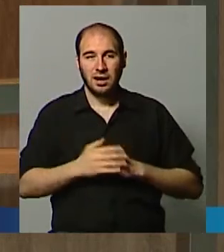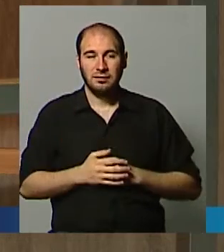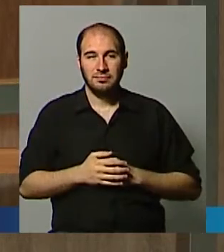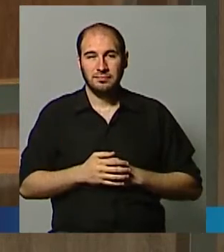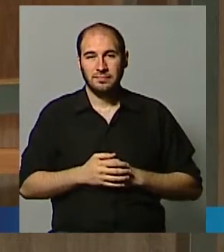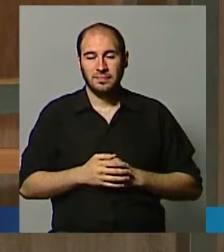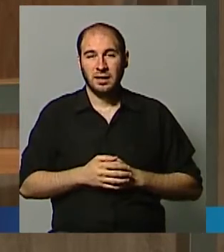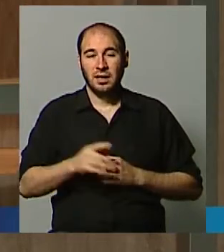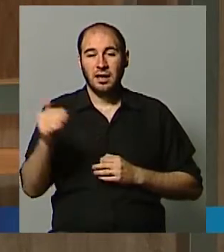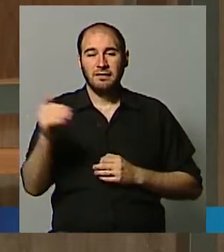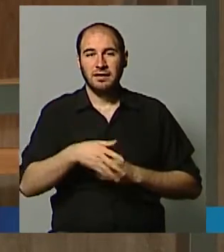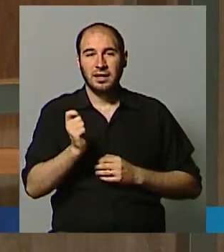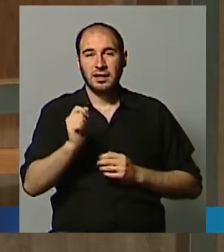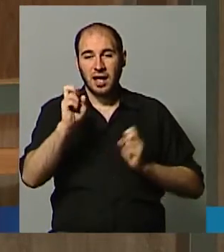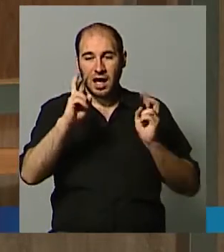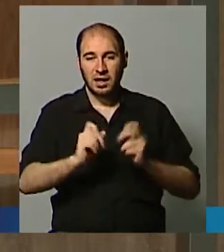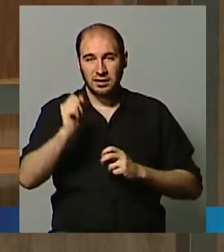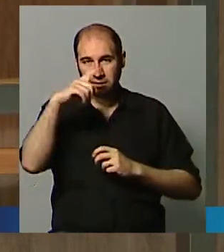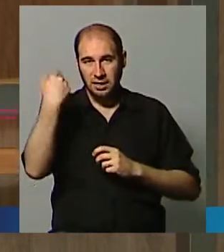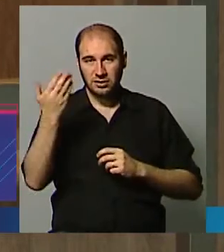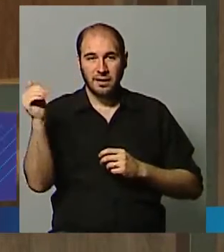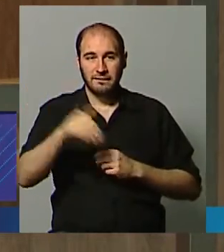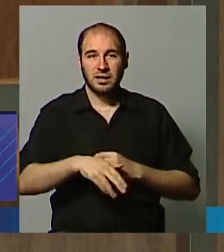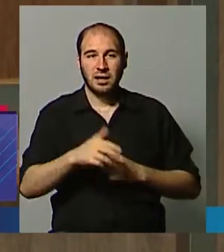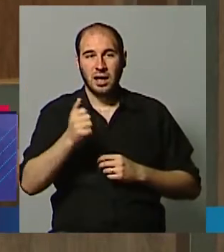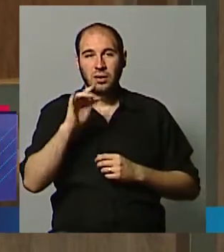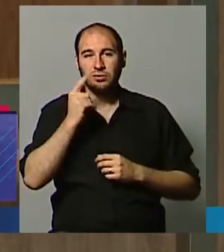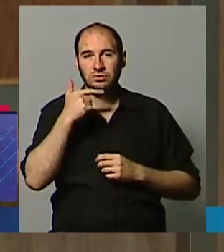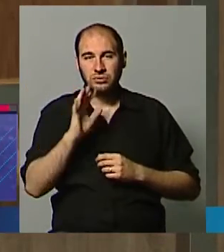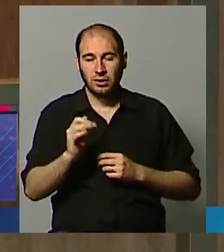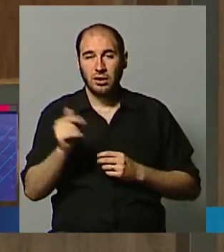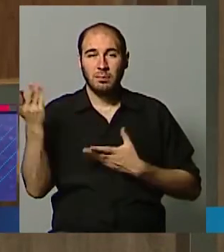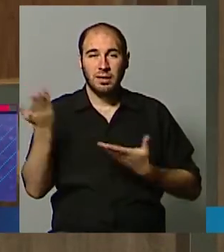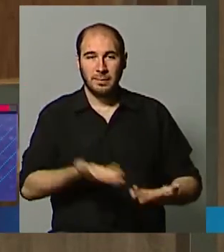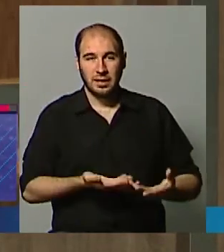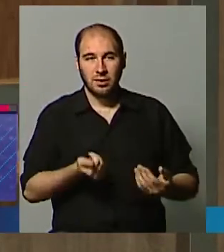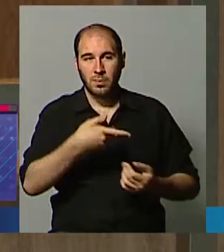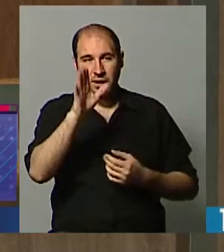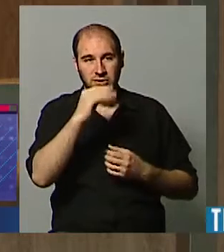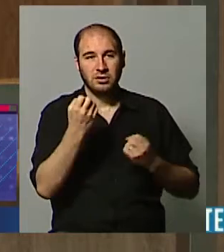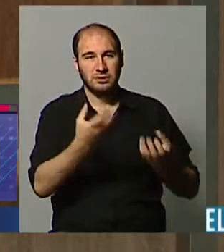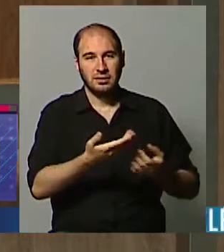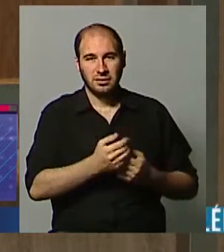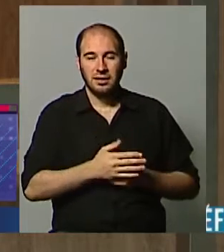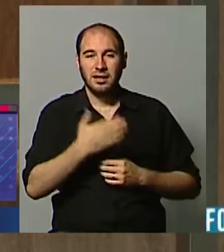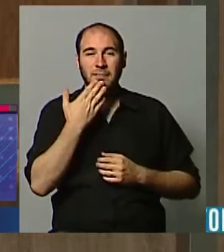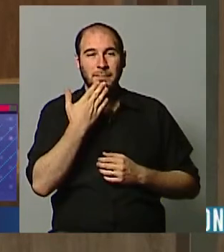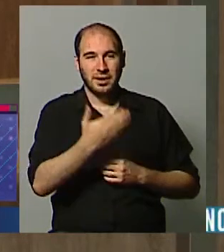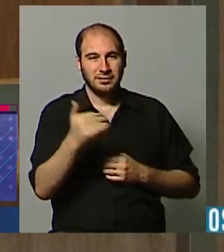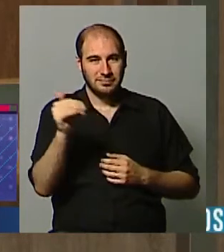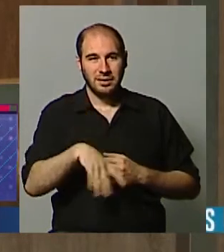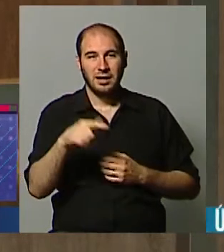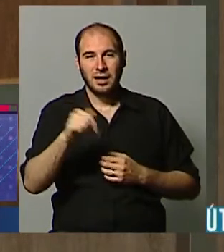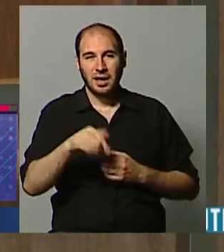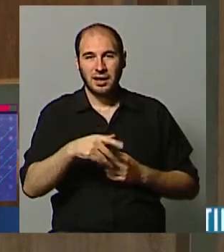Y para eso tenemos a un analista internacional con nosotros, Augusto Fox, a quien le damos la bienvenida y las buenas noches. Augusto, gracias por venir a